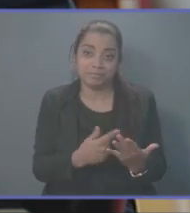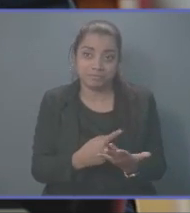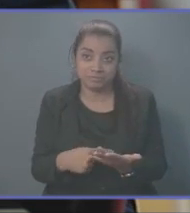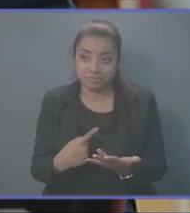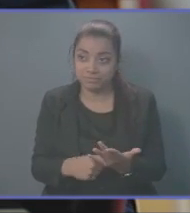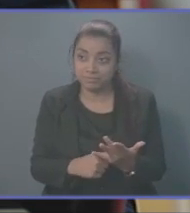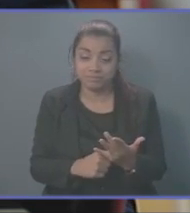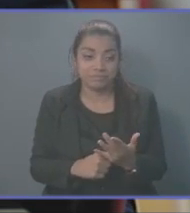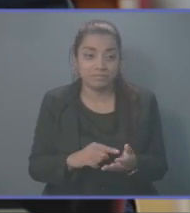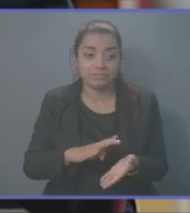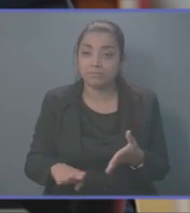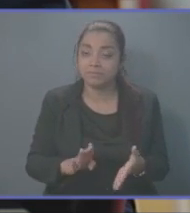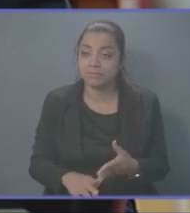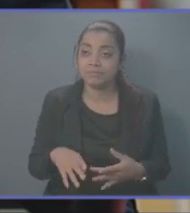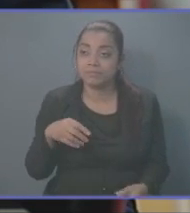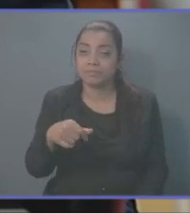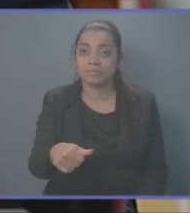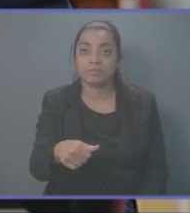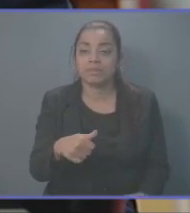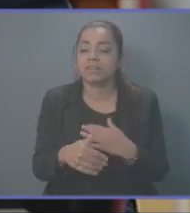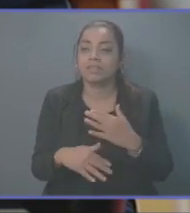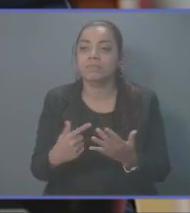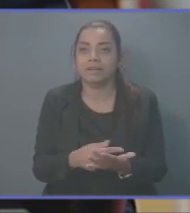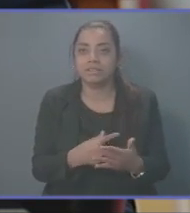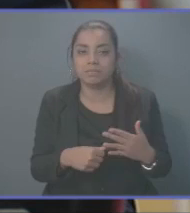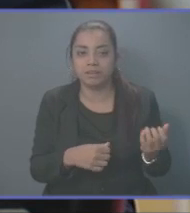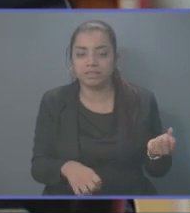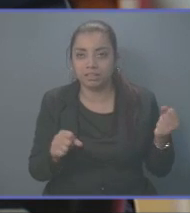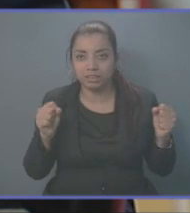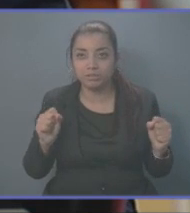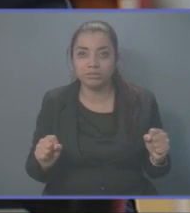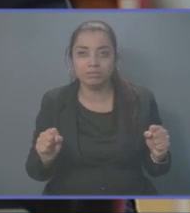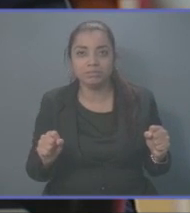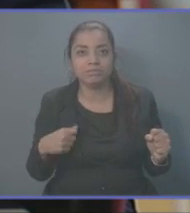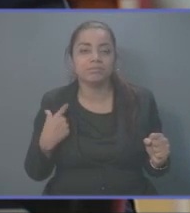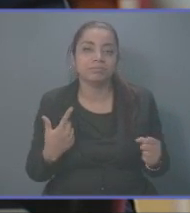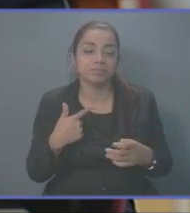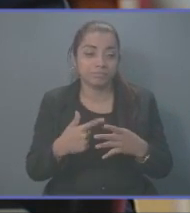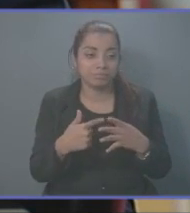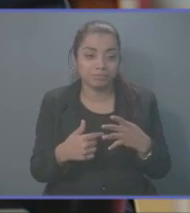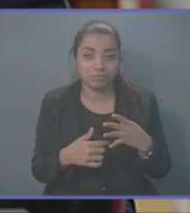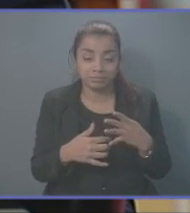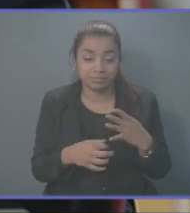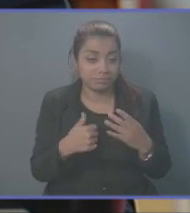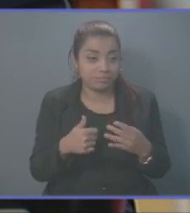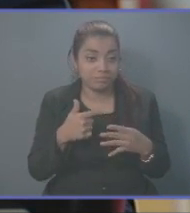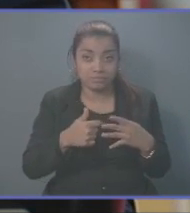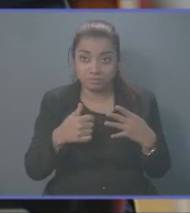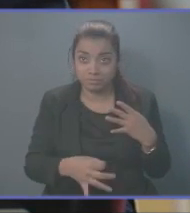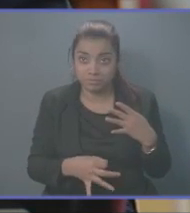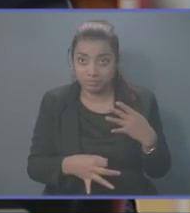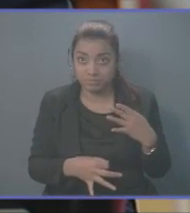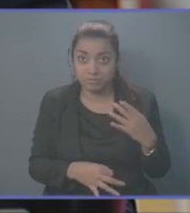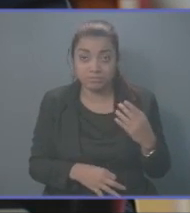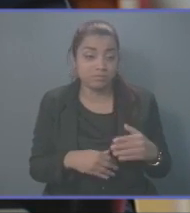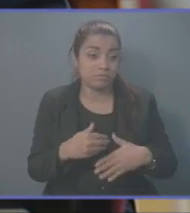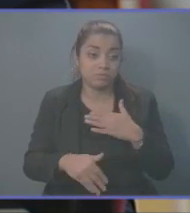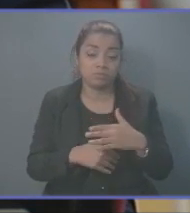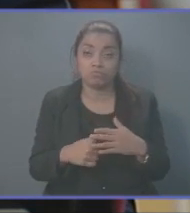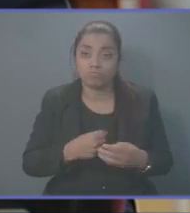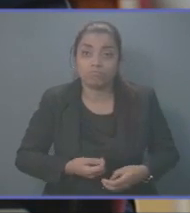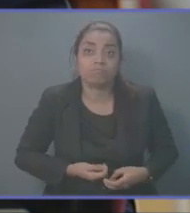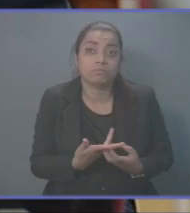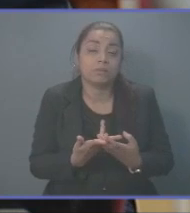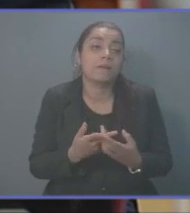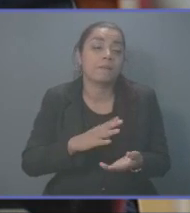el pago de sus obligaciones tributarias dentro del plazo establecido por esta ley, o bien que hayan presentado su declaración sin determinación de